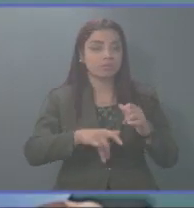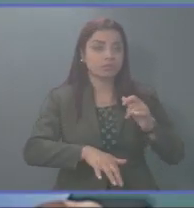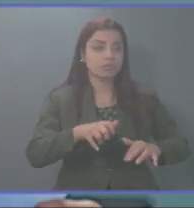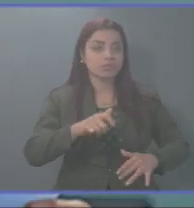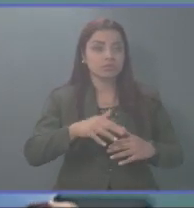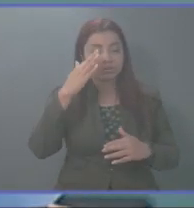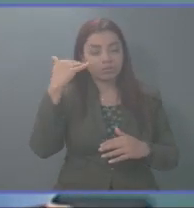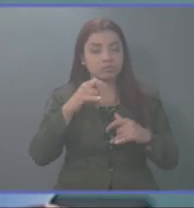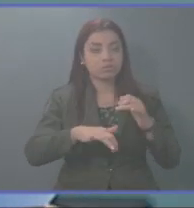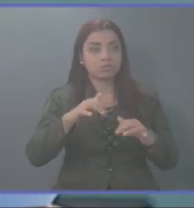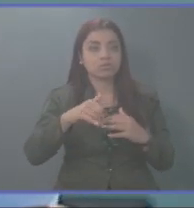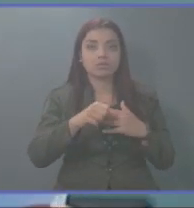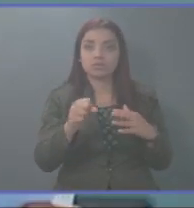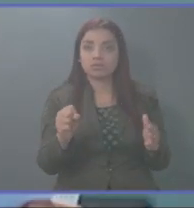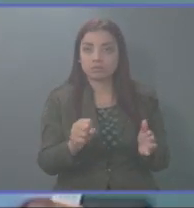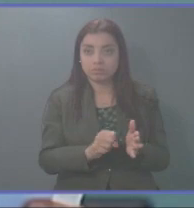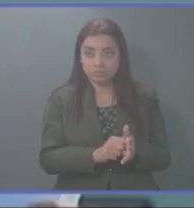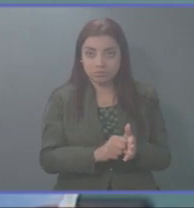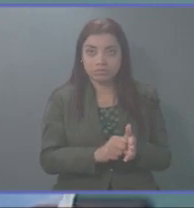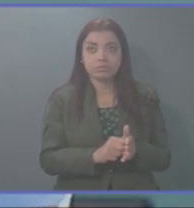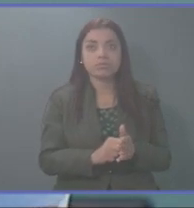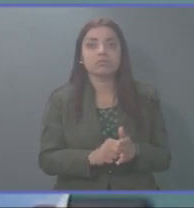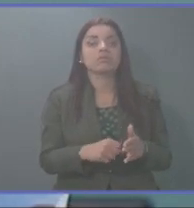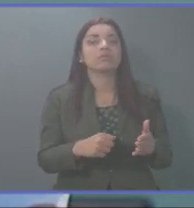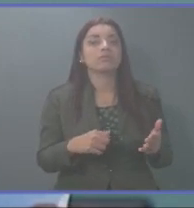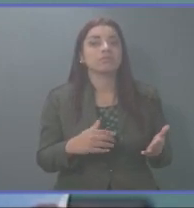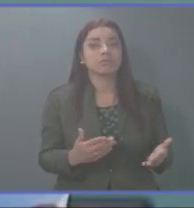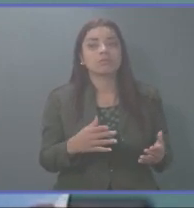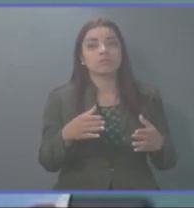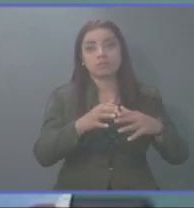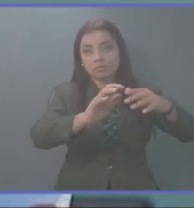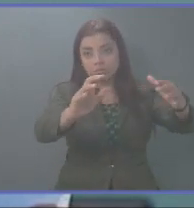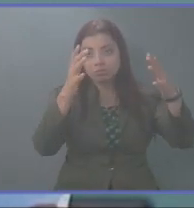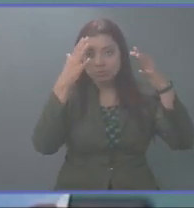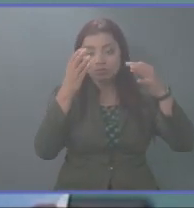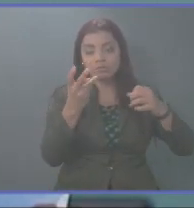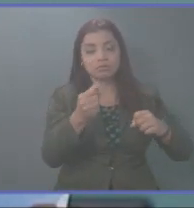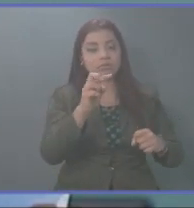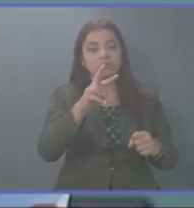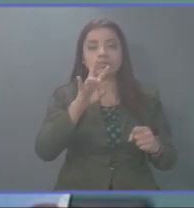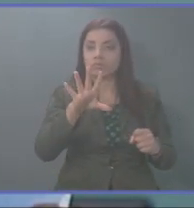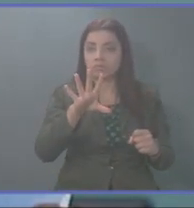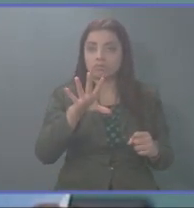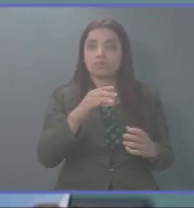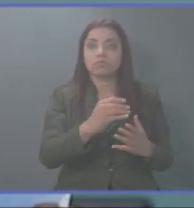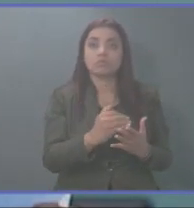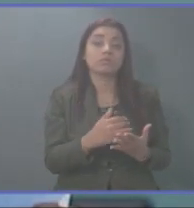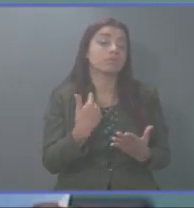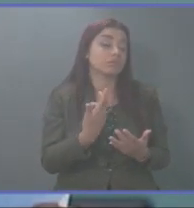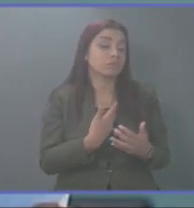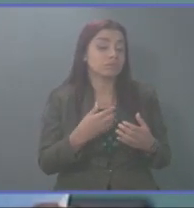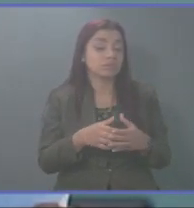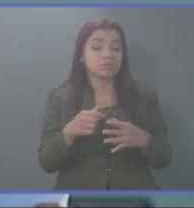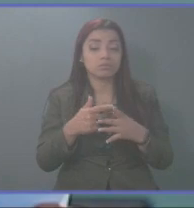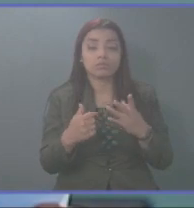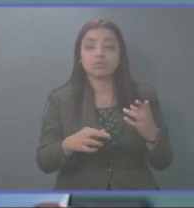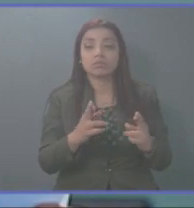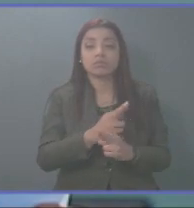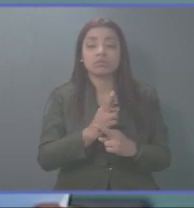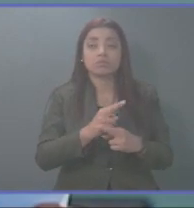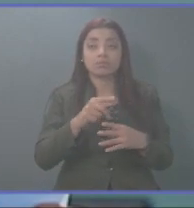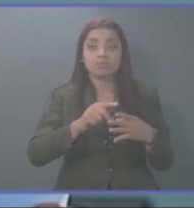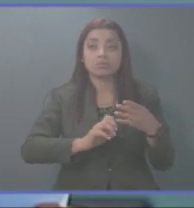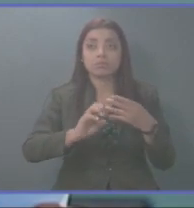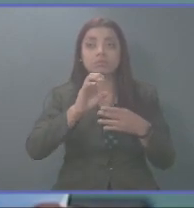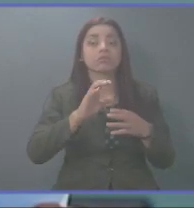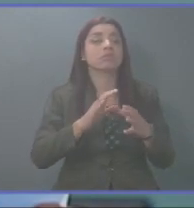secretarios y secretarias de la Asamblea Legislativa presente. Dictamen número 25 favorable. La Comisión de Reformas Electorales y